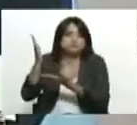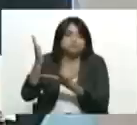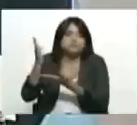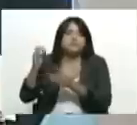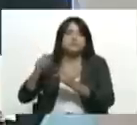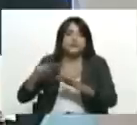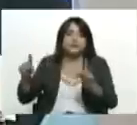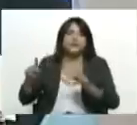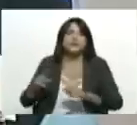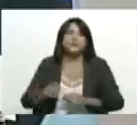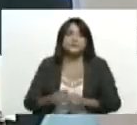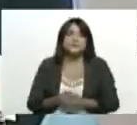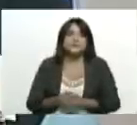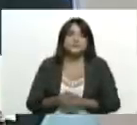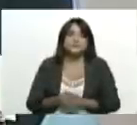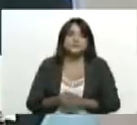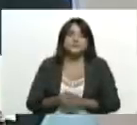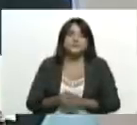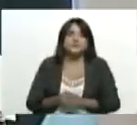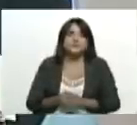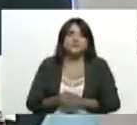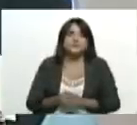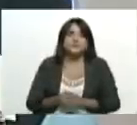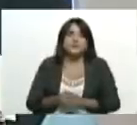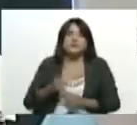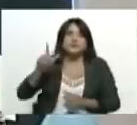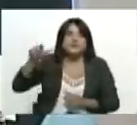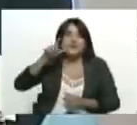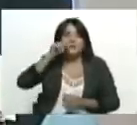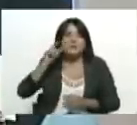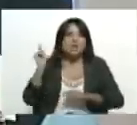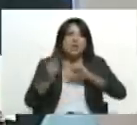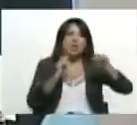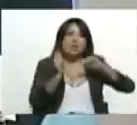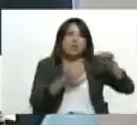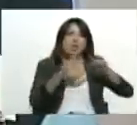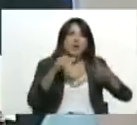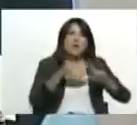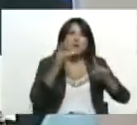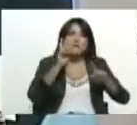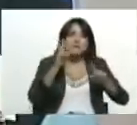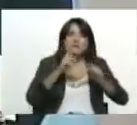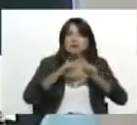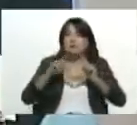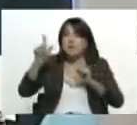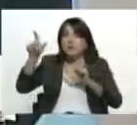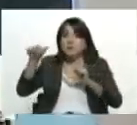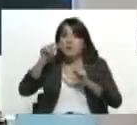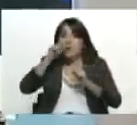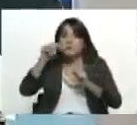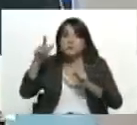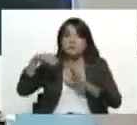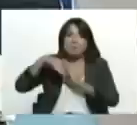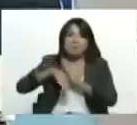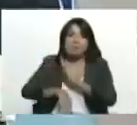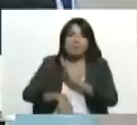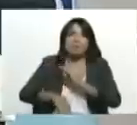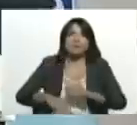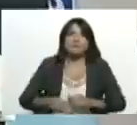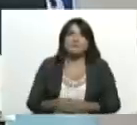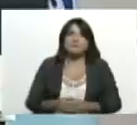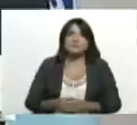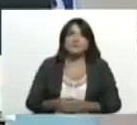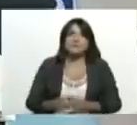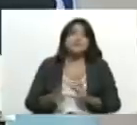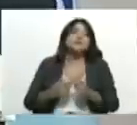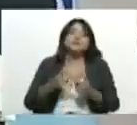cuando lanzas todos esos dicterios sin fundamento que lo que hacen es hundirlo cada vez más ya Es evidente que hasta la propia